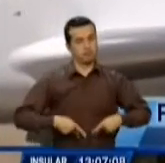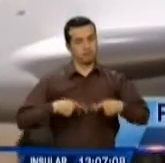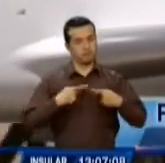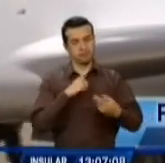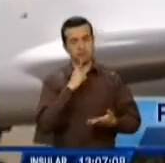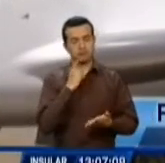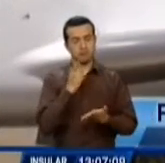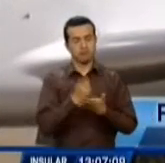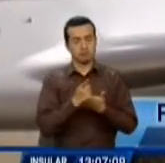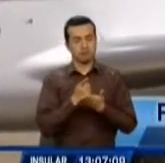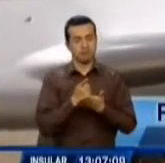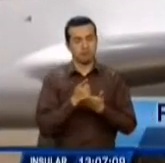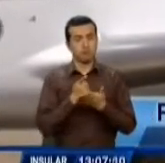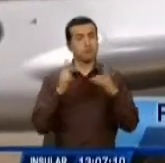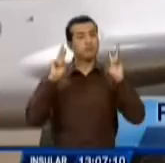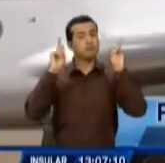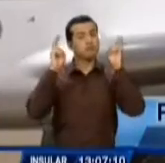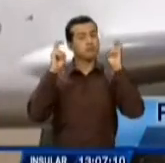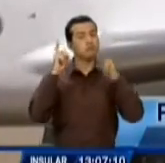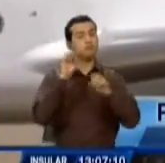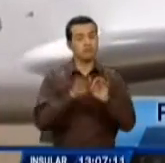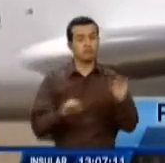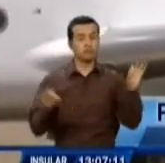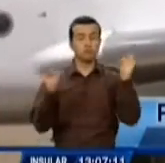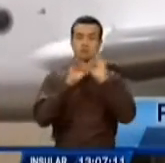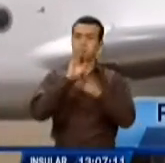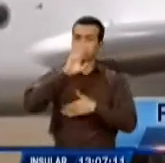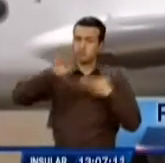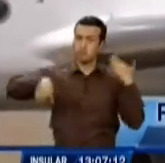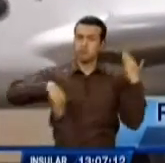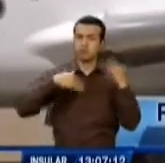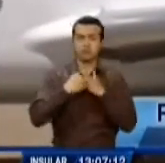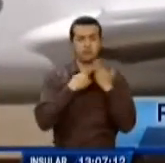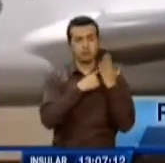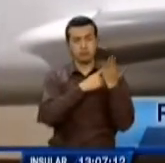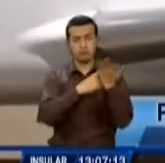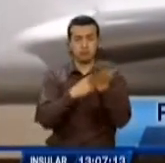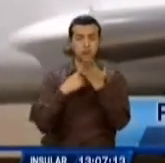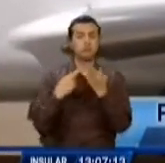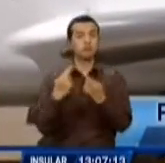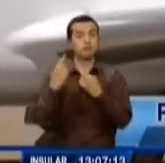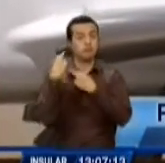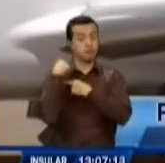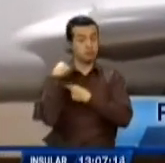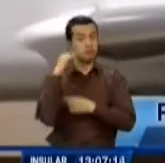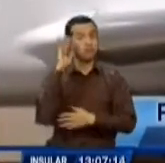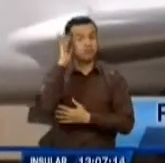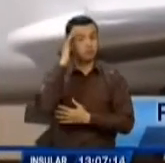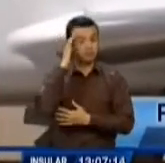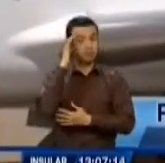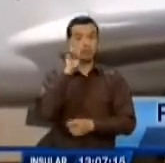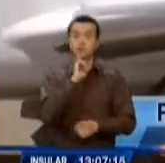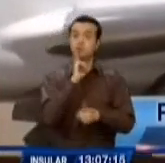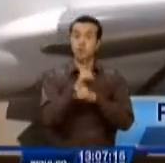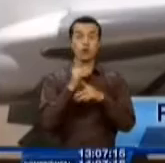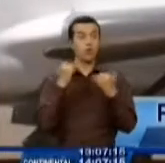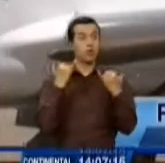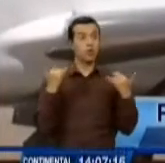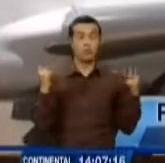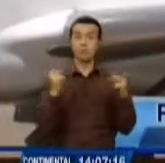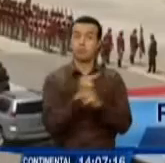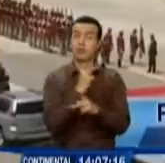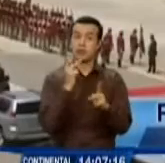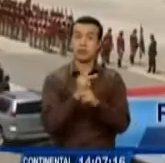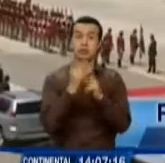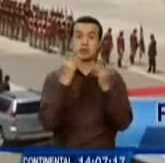que debería ocupar el tiempo de todos nosotros, ocuparnos y preocuparnos, porque el asunto es extremadamente